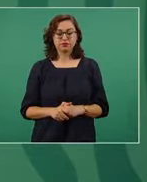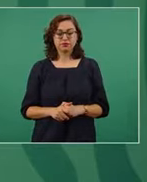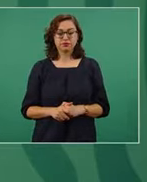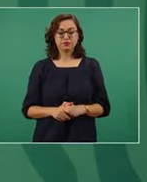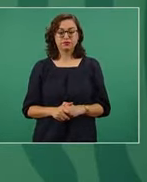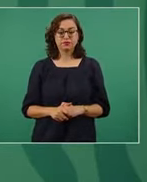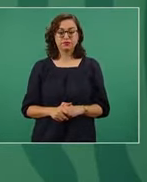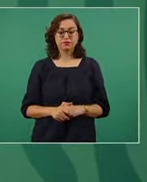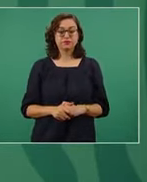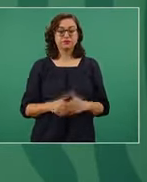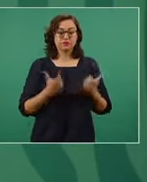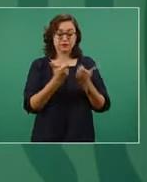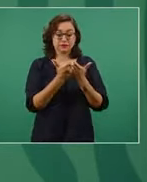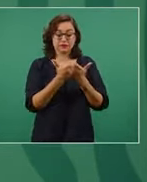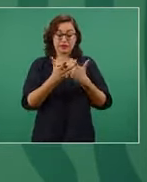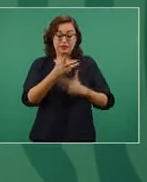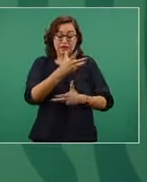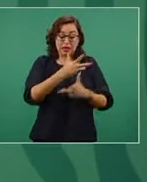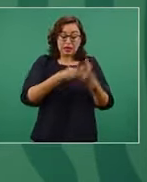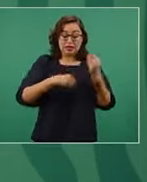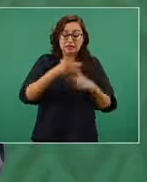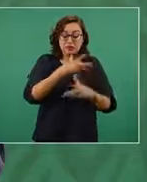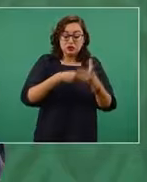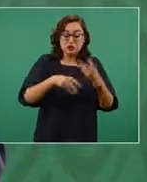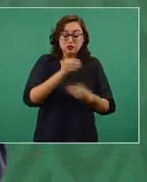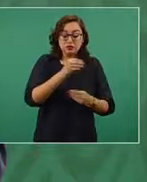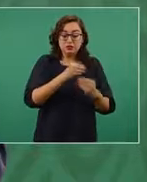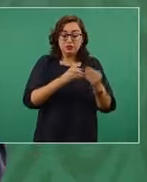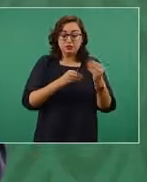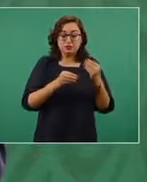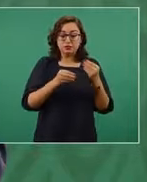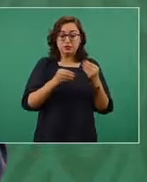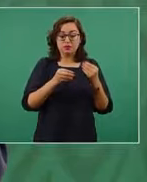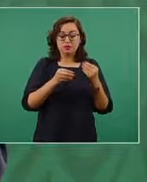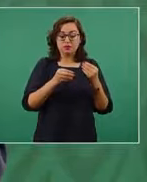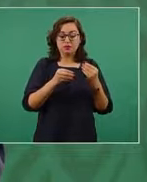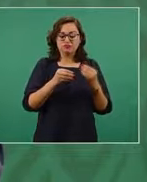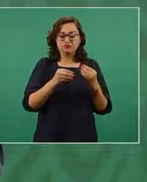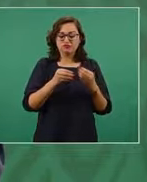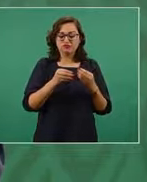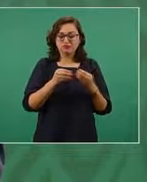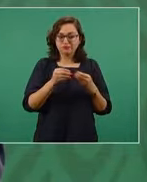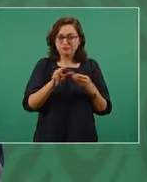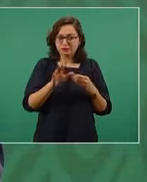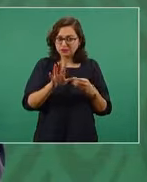dijo una palabra fuerte que yo no voy a repetir, pero algo así como la economía, tonto,